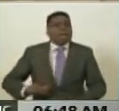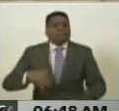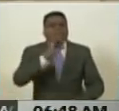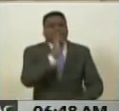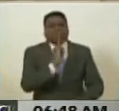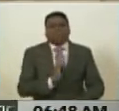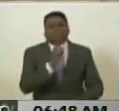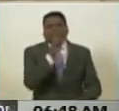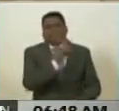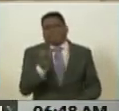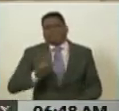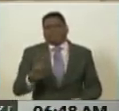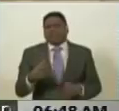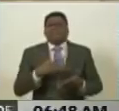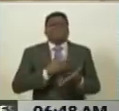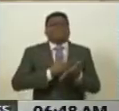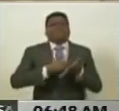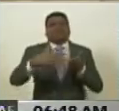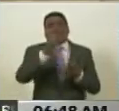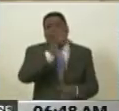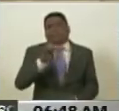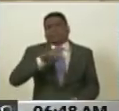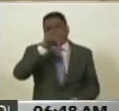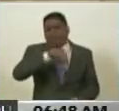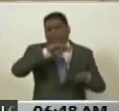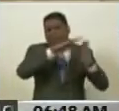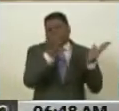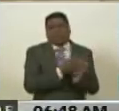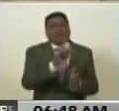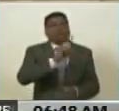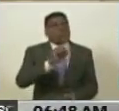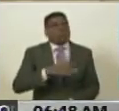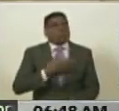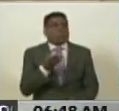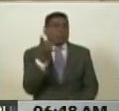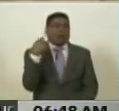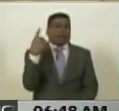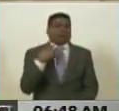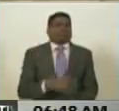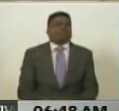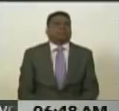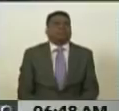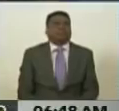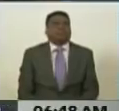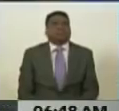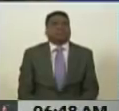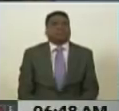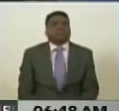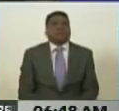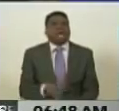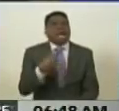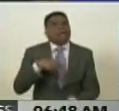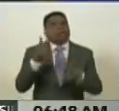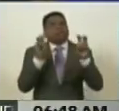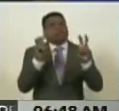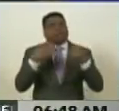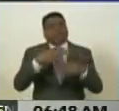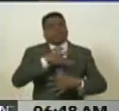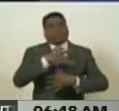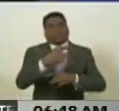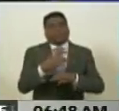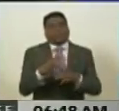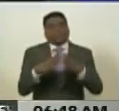seres en este planeta y que aquí simplemente nosotros no volveremos a ese pasado. Ahora bien, ministro, también un tema interesante que tiene que ver con las reacciones de algunos opositores